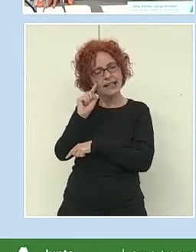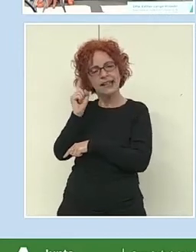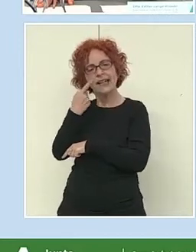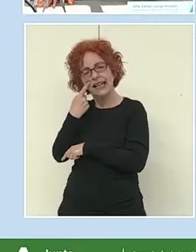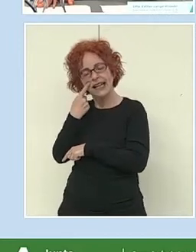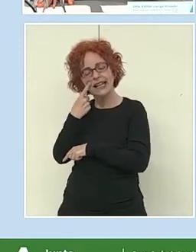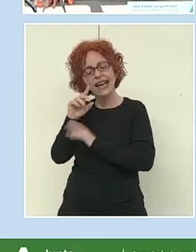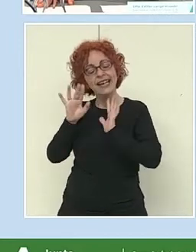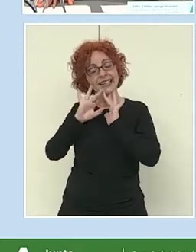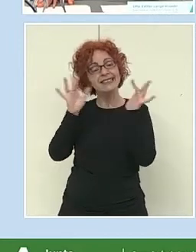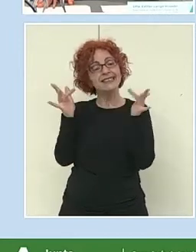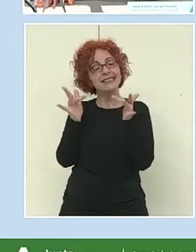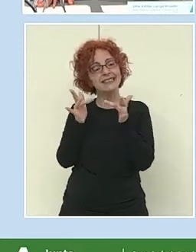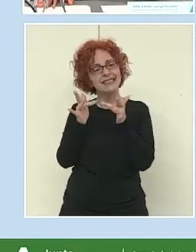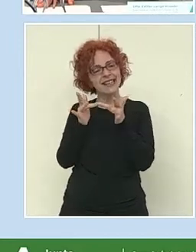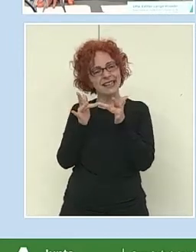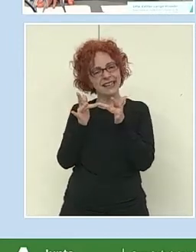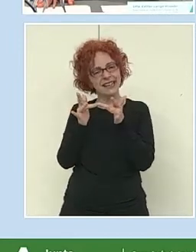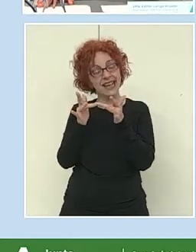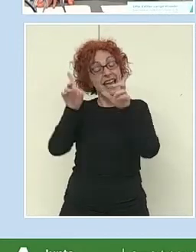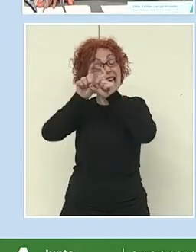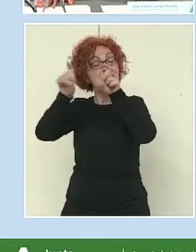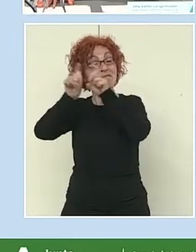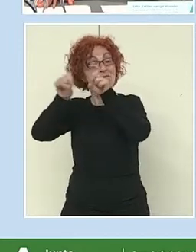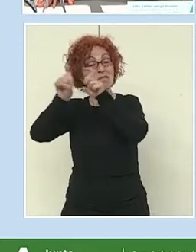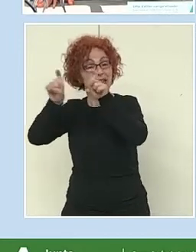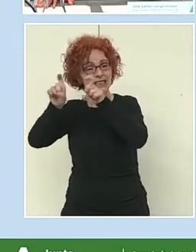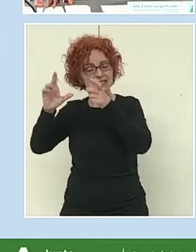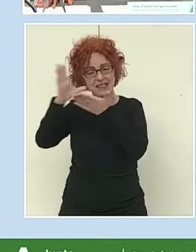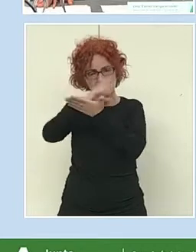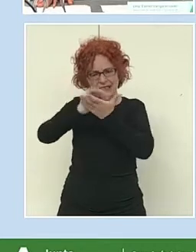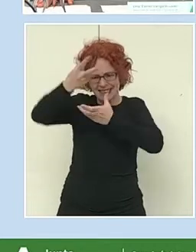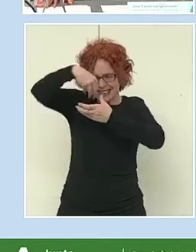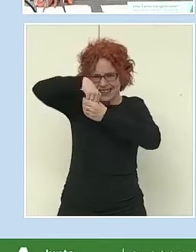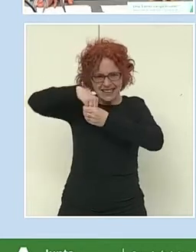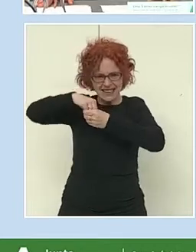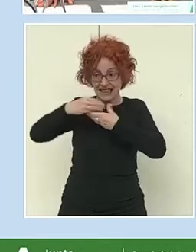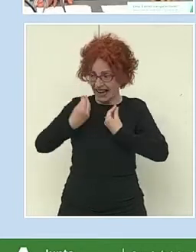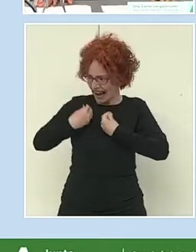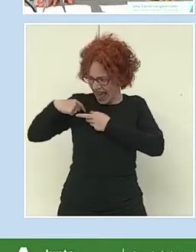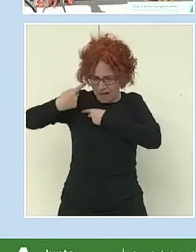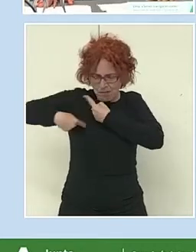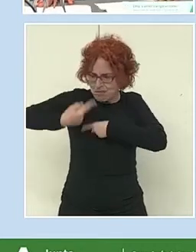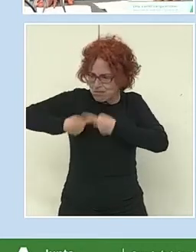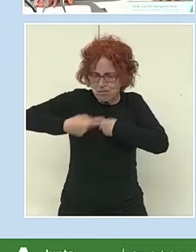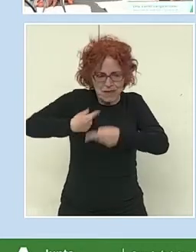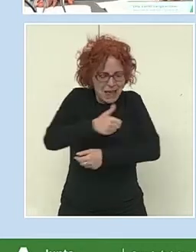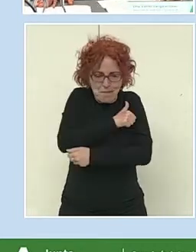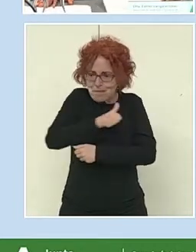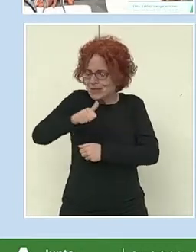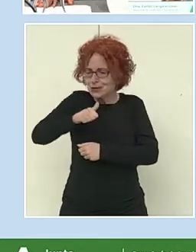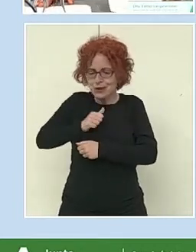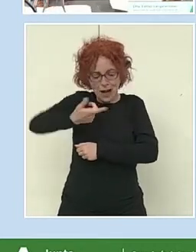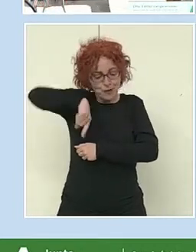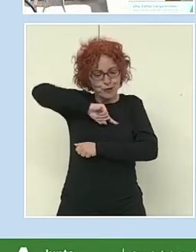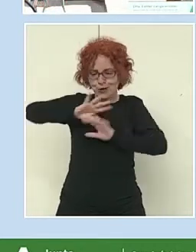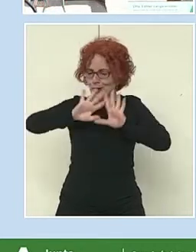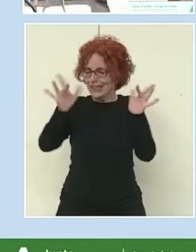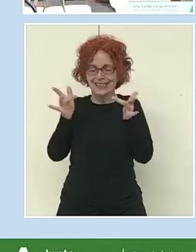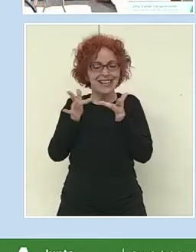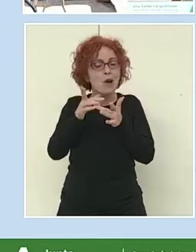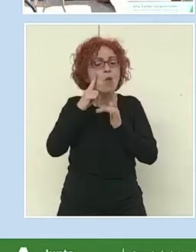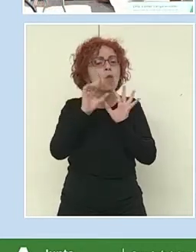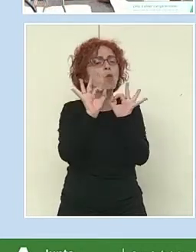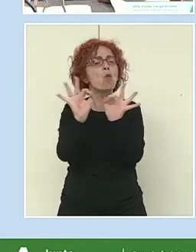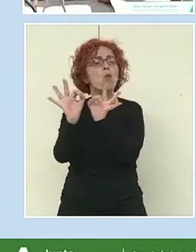ciberseguridad, no solo en las empresas, sino en la vida diaria. Porque la palabra ciberseguridad